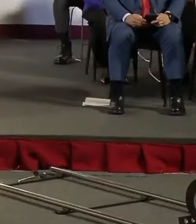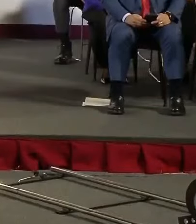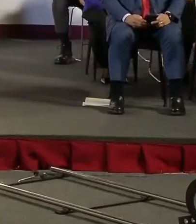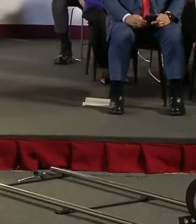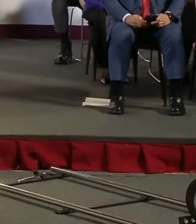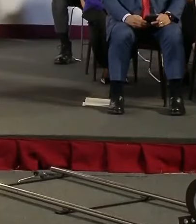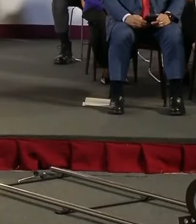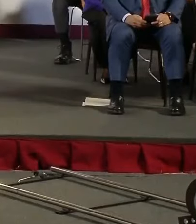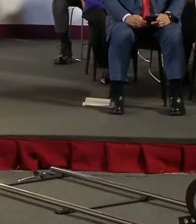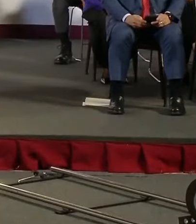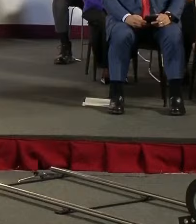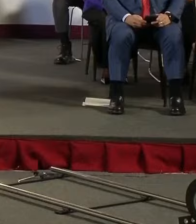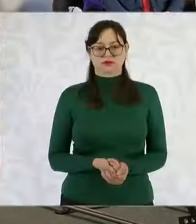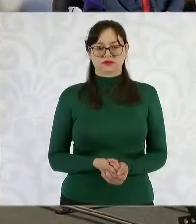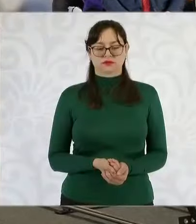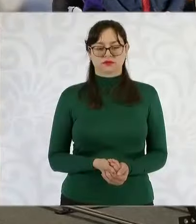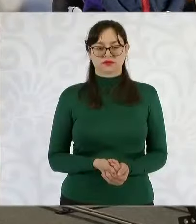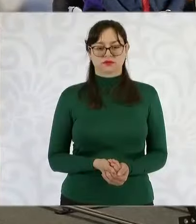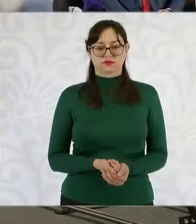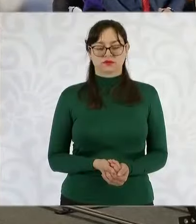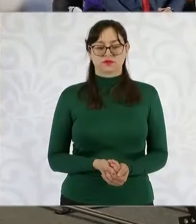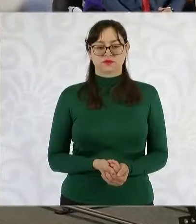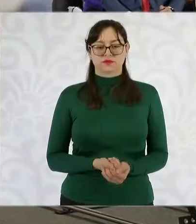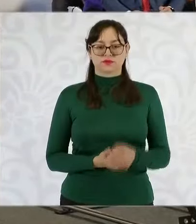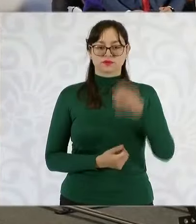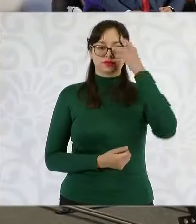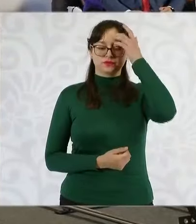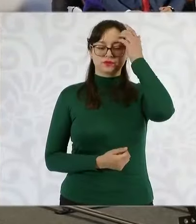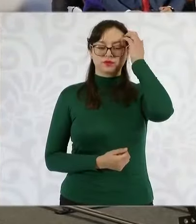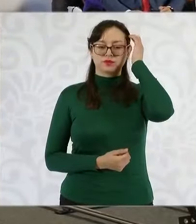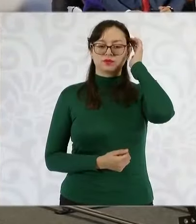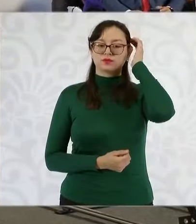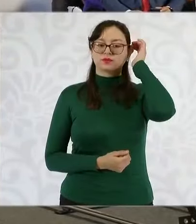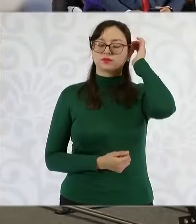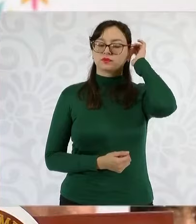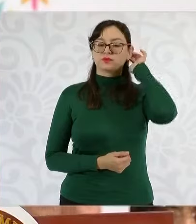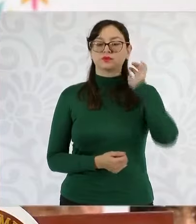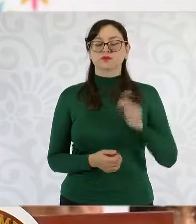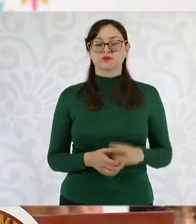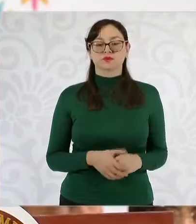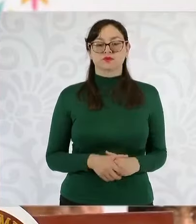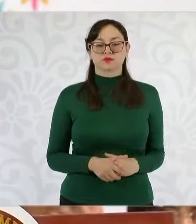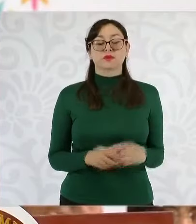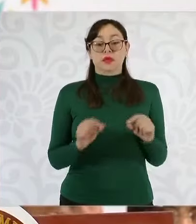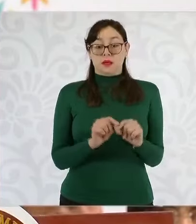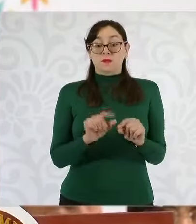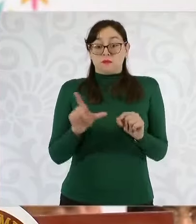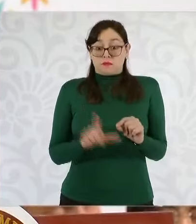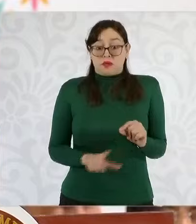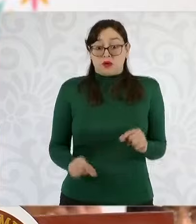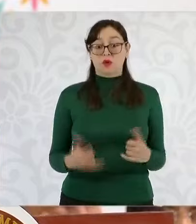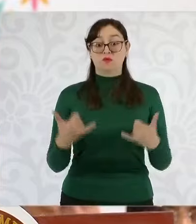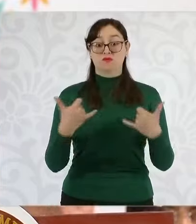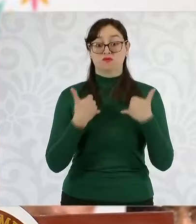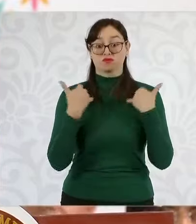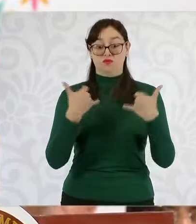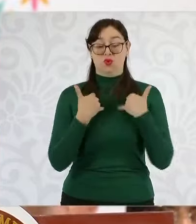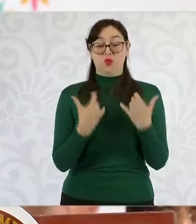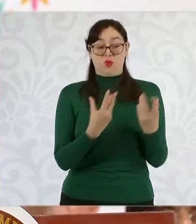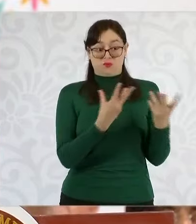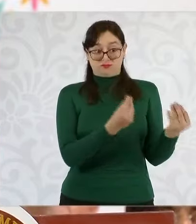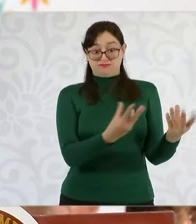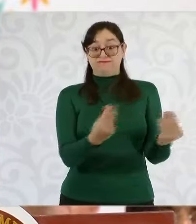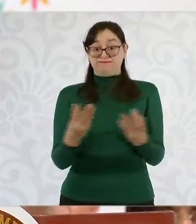carreras STEM y es momento que aprovechemos eso. Uno de nuestros grandes atractivos son nuestros jóvenes y nuestros